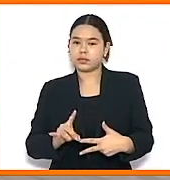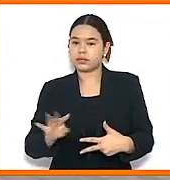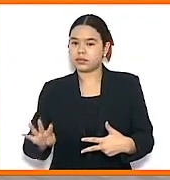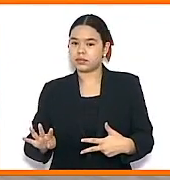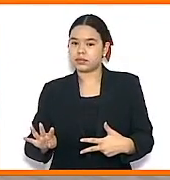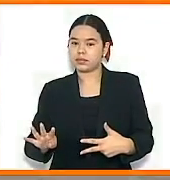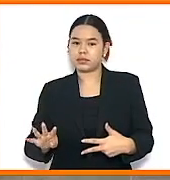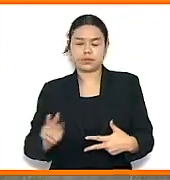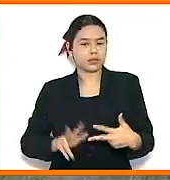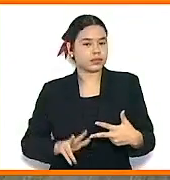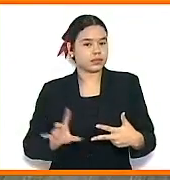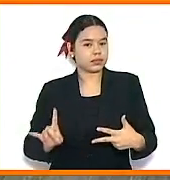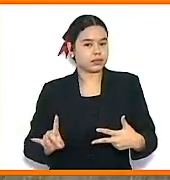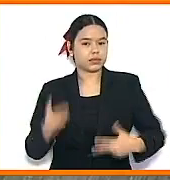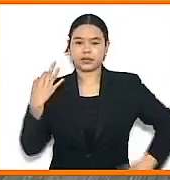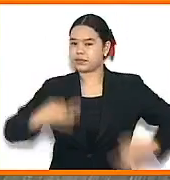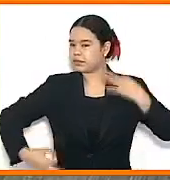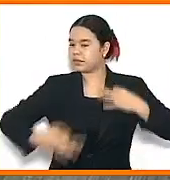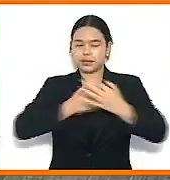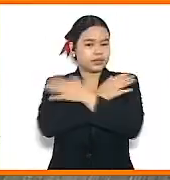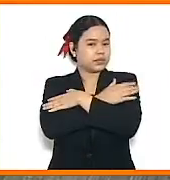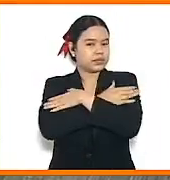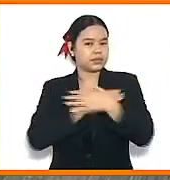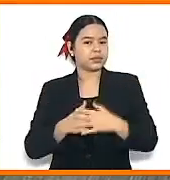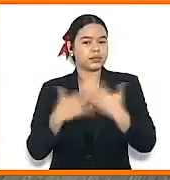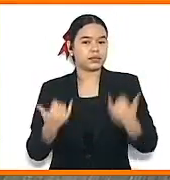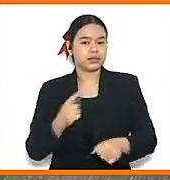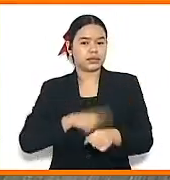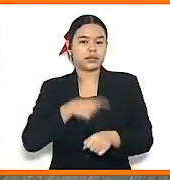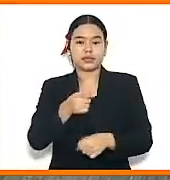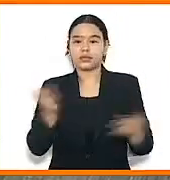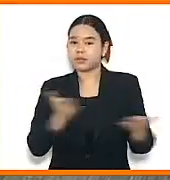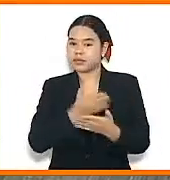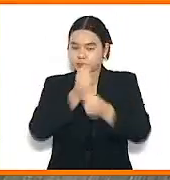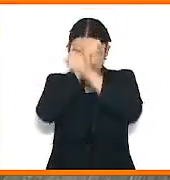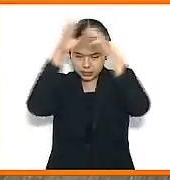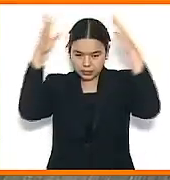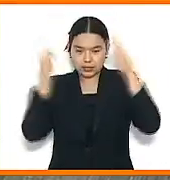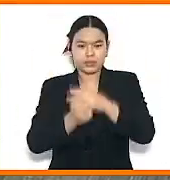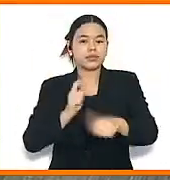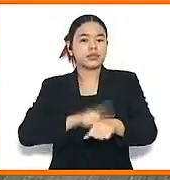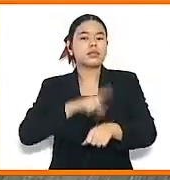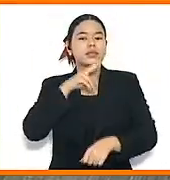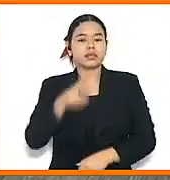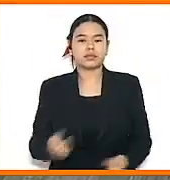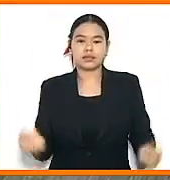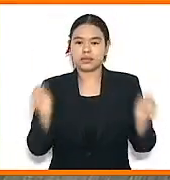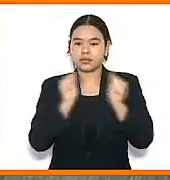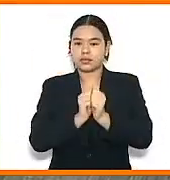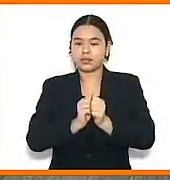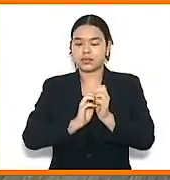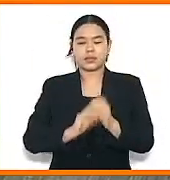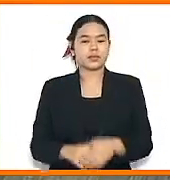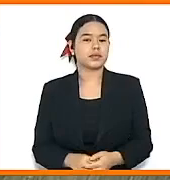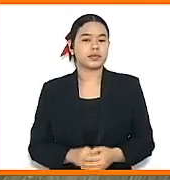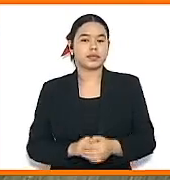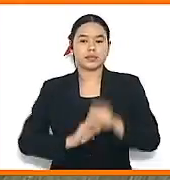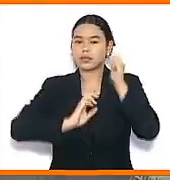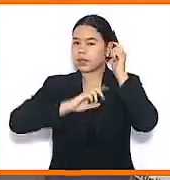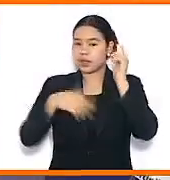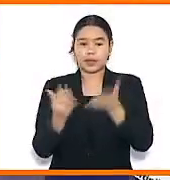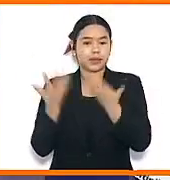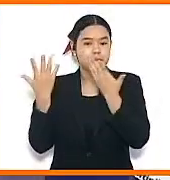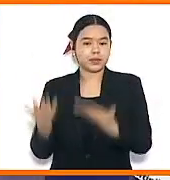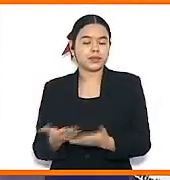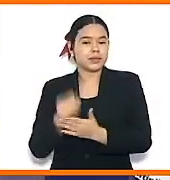y 38. Muchas felicidades. Ahora dime tú qué soñaste, porque es momento de hacerlo una realidad junto a Charlyn